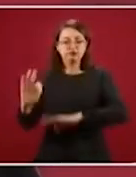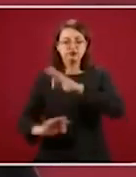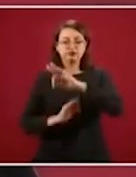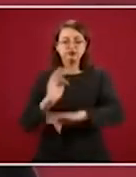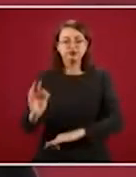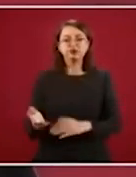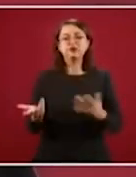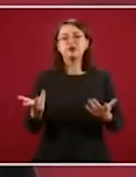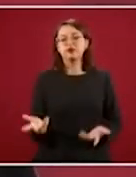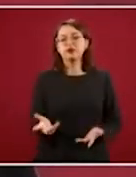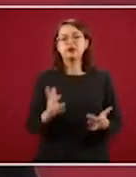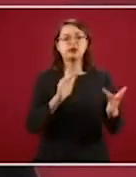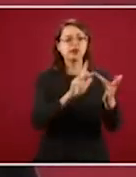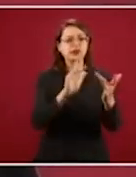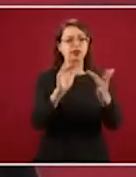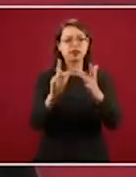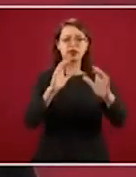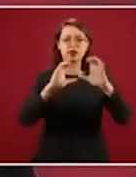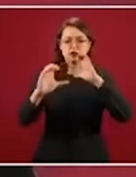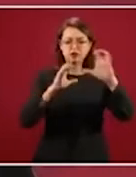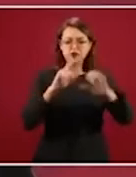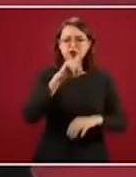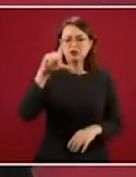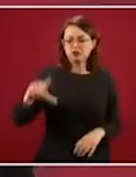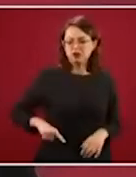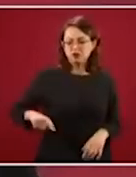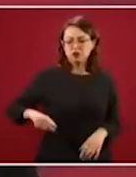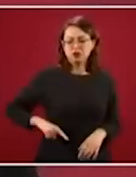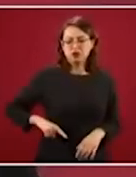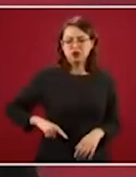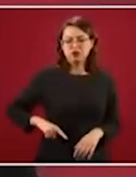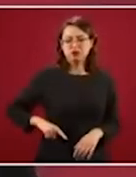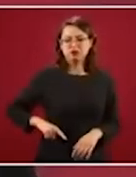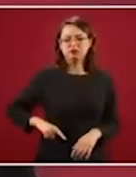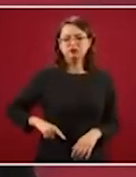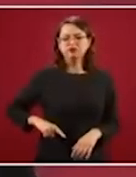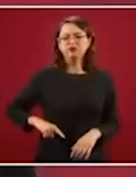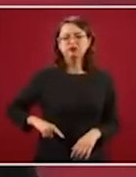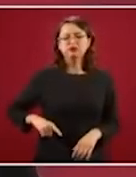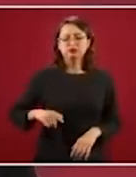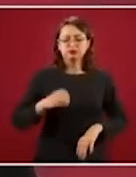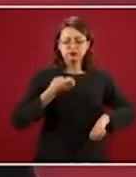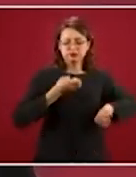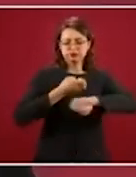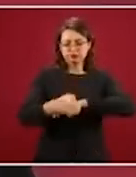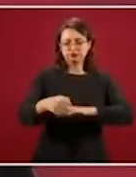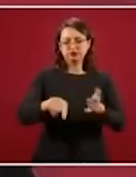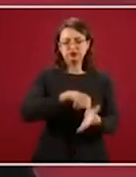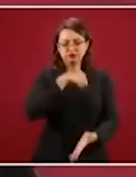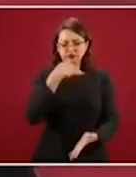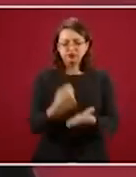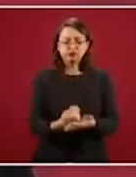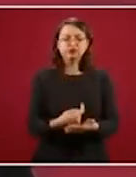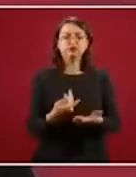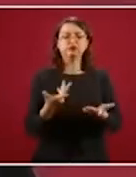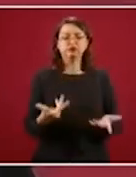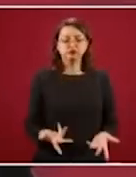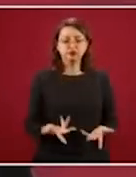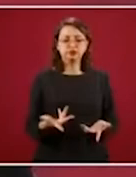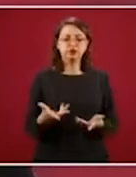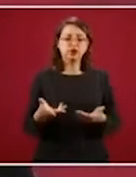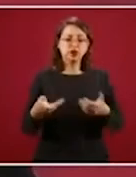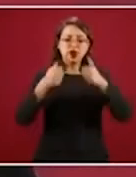estado en comunicación con el gobierno del estado, trabajando por un lado